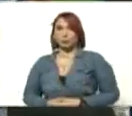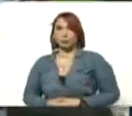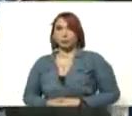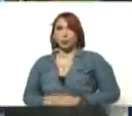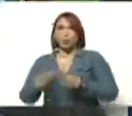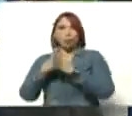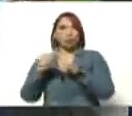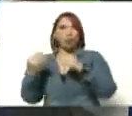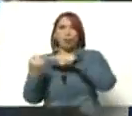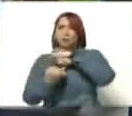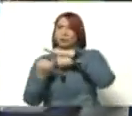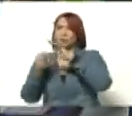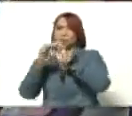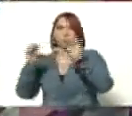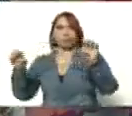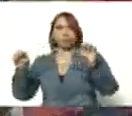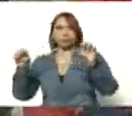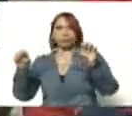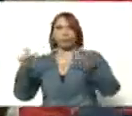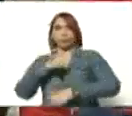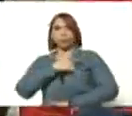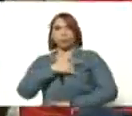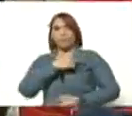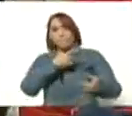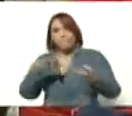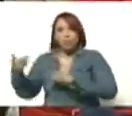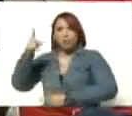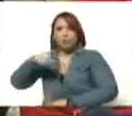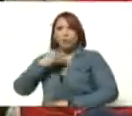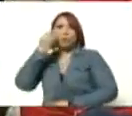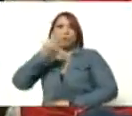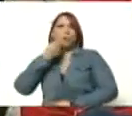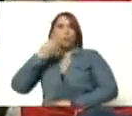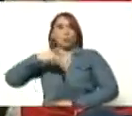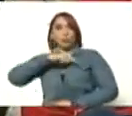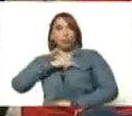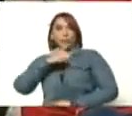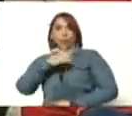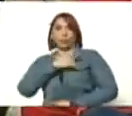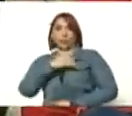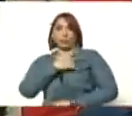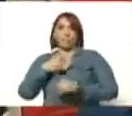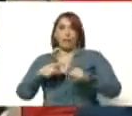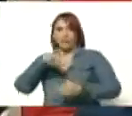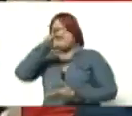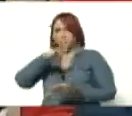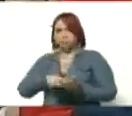a todas las instituciones de educación universitaria e invitar también a estos jóvenes a nuestras universidades